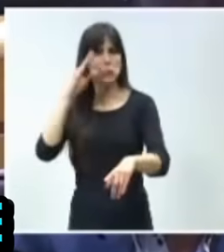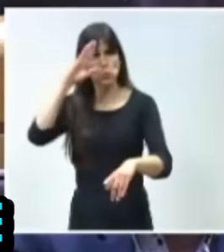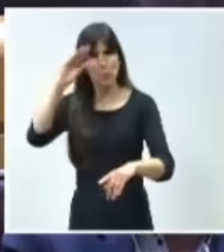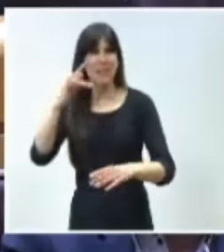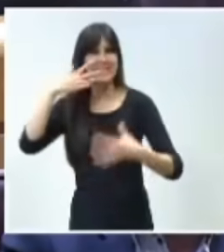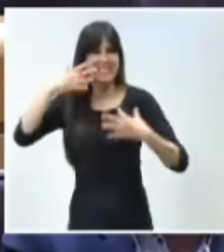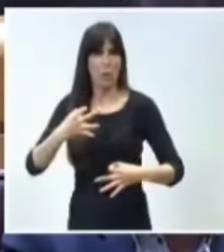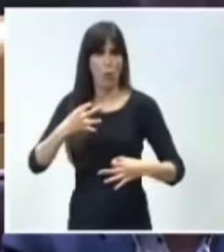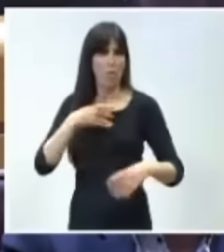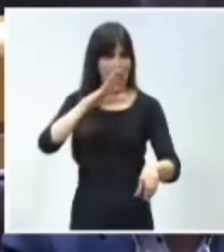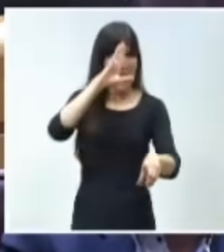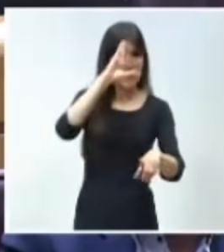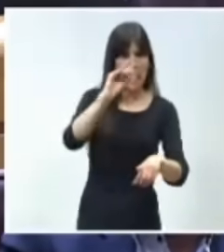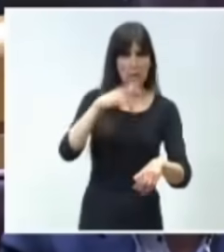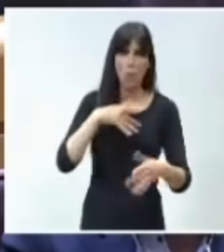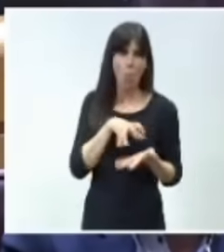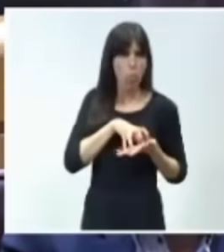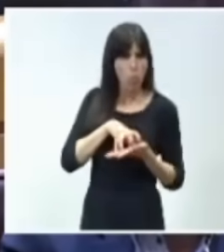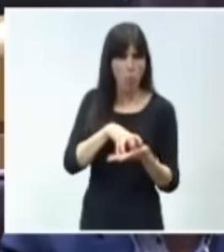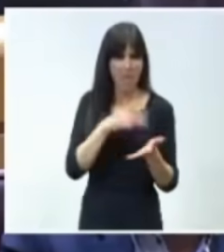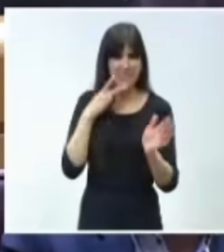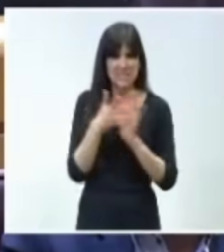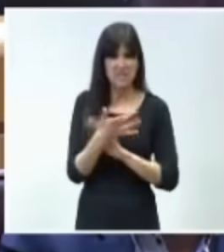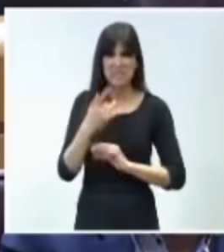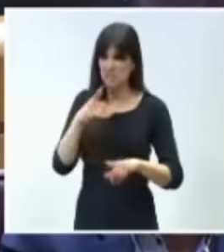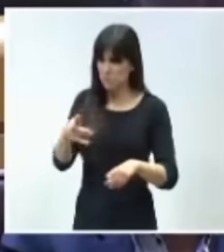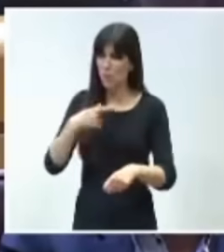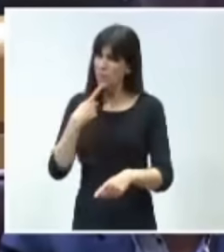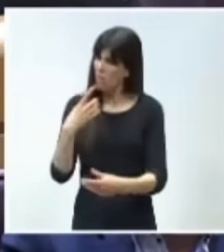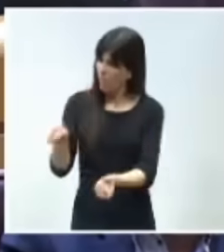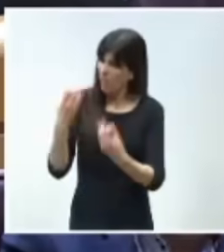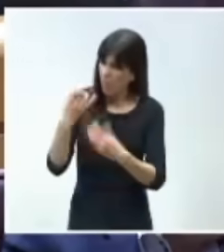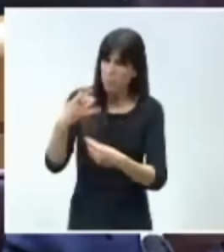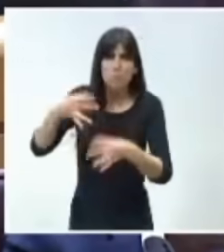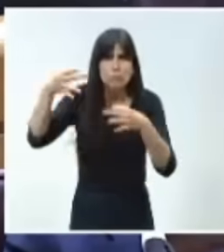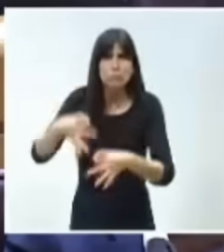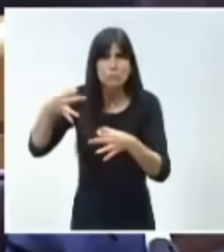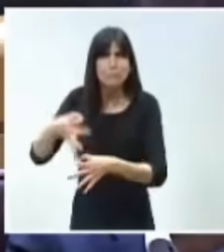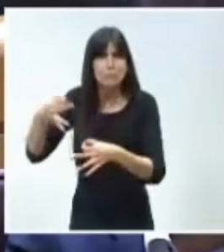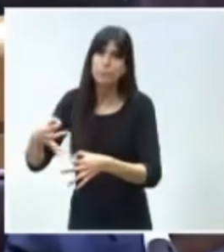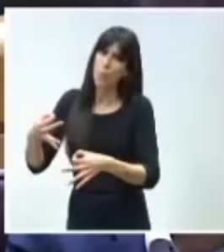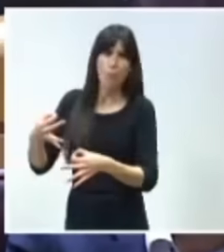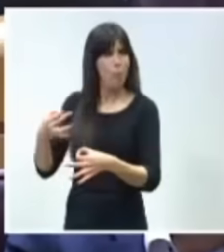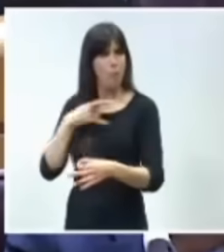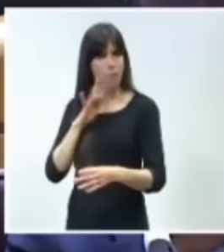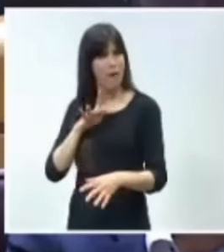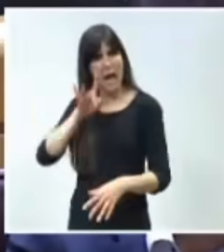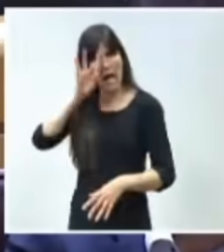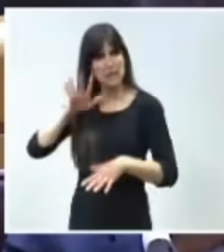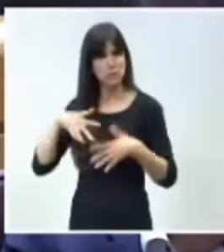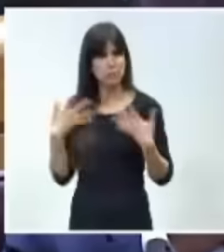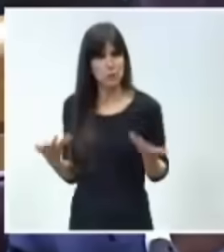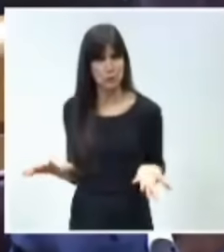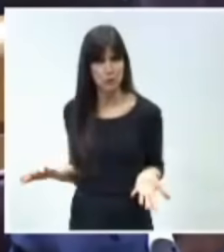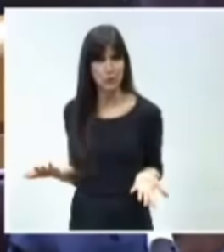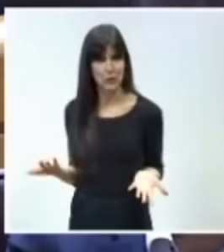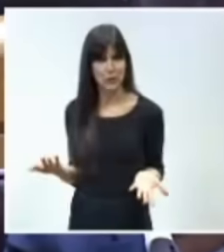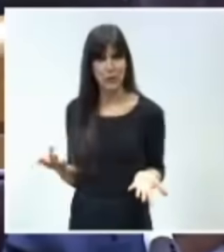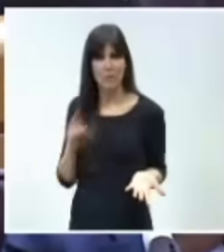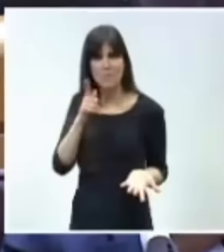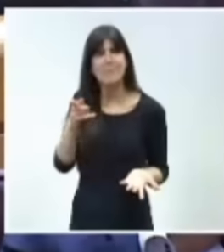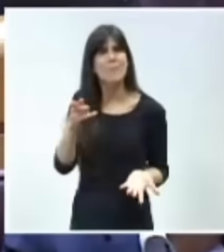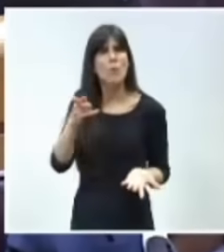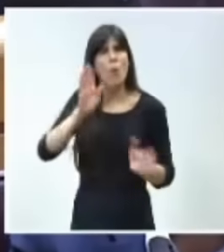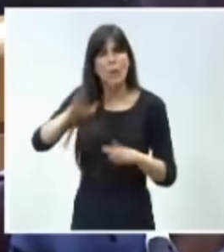permanentemente. Yo admiro siempre la certeza con la que afirma sus cosas, señor ministro. Pero, mire, lo que no puedo pasar es su